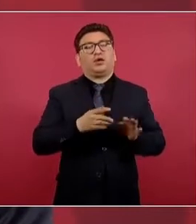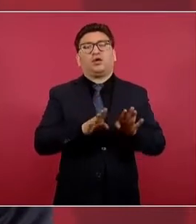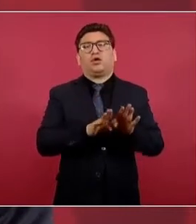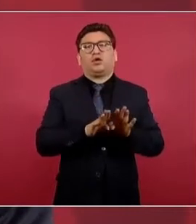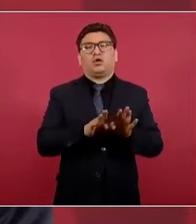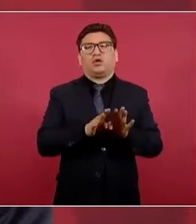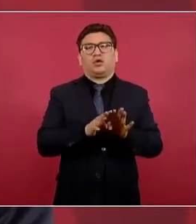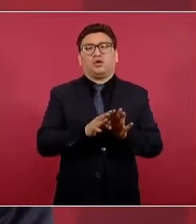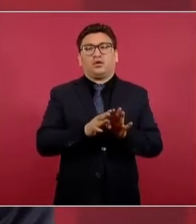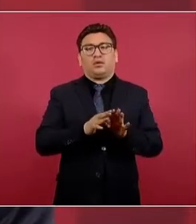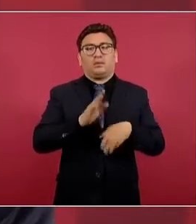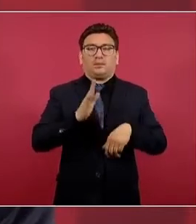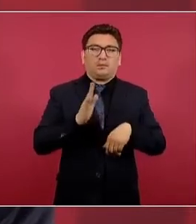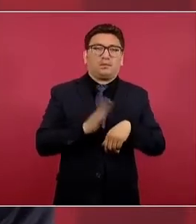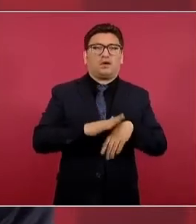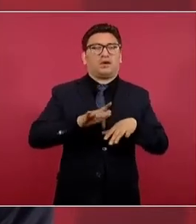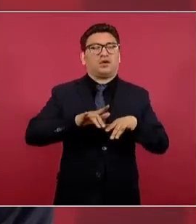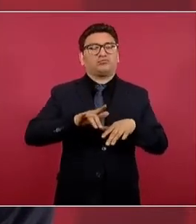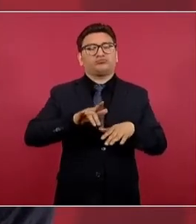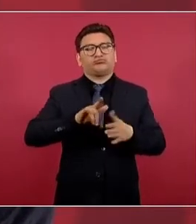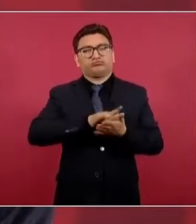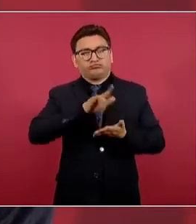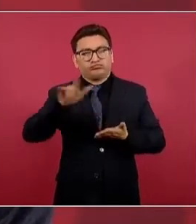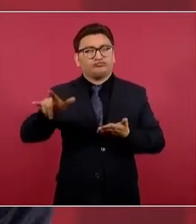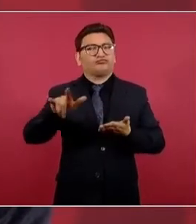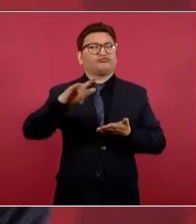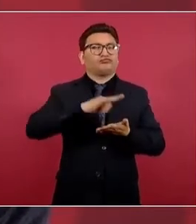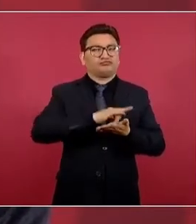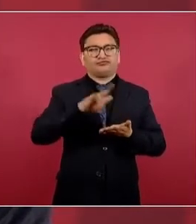sumándose más vuelos.